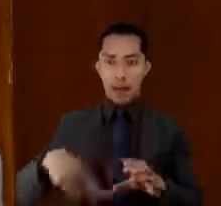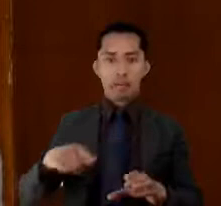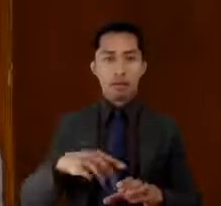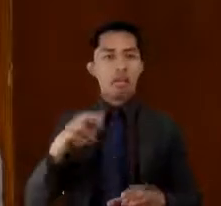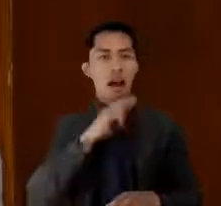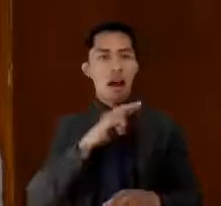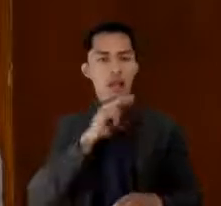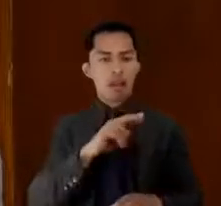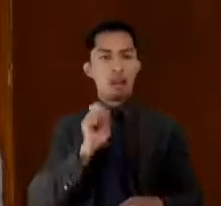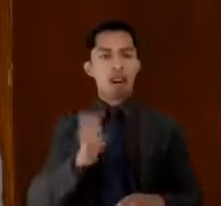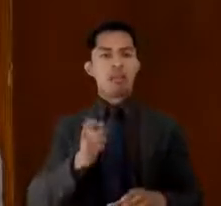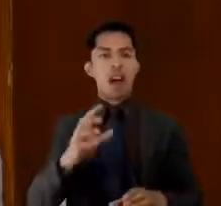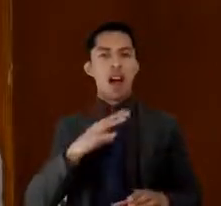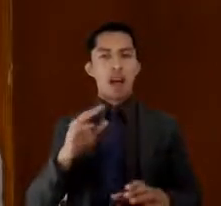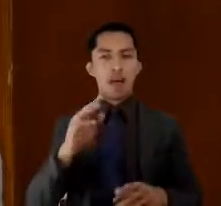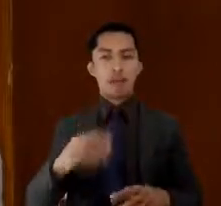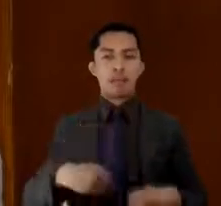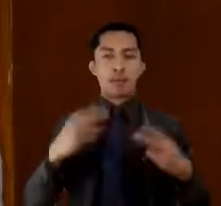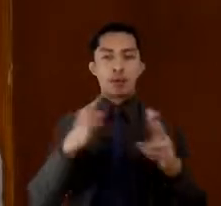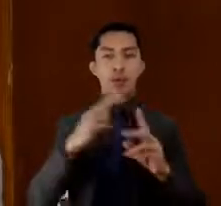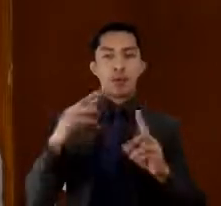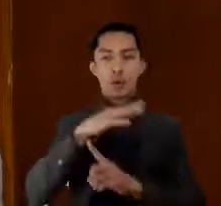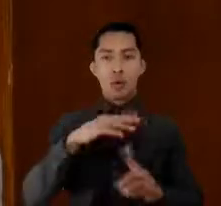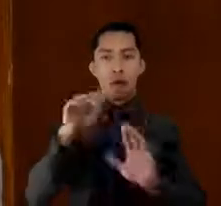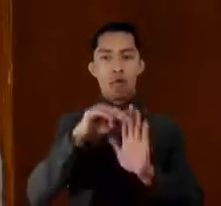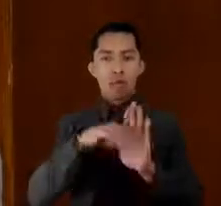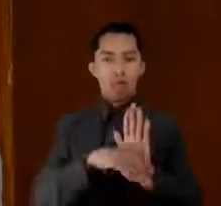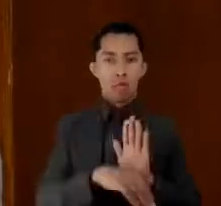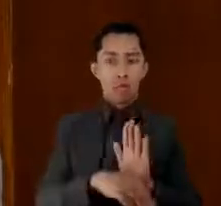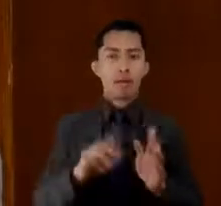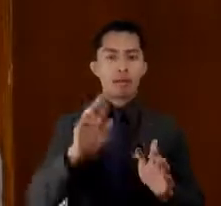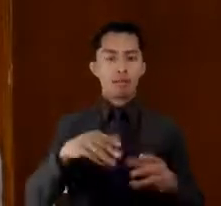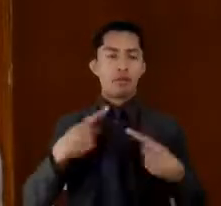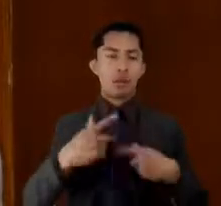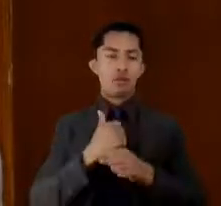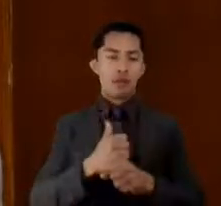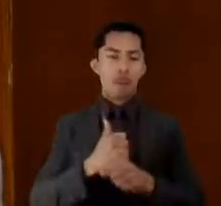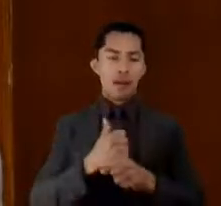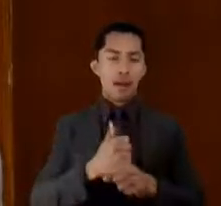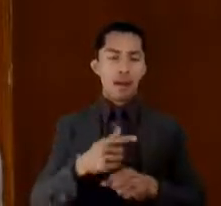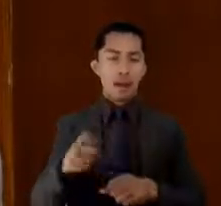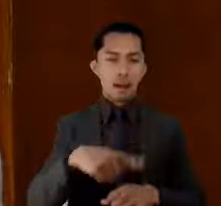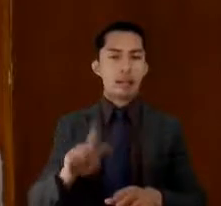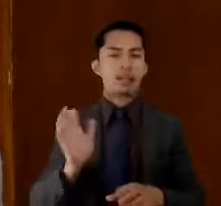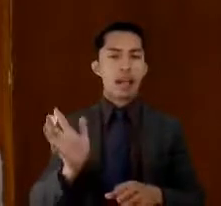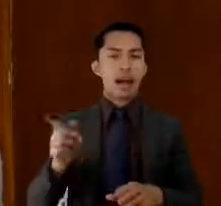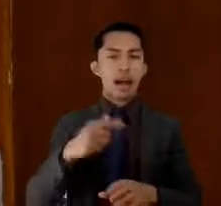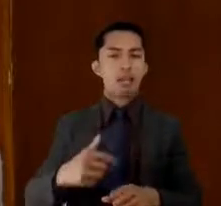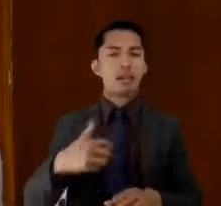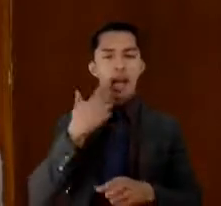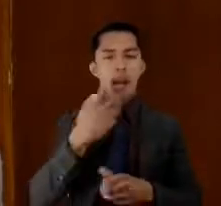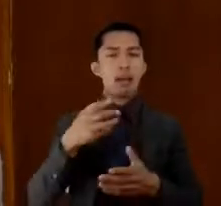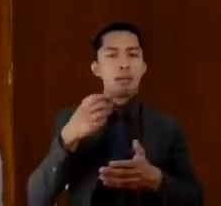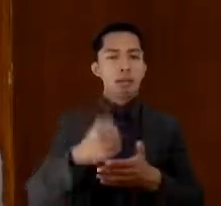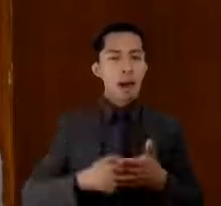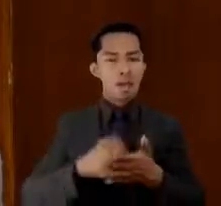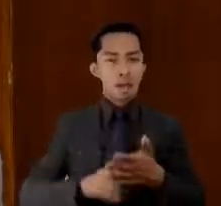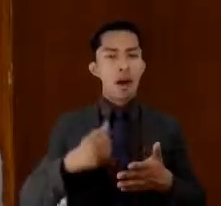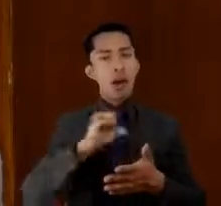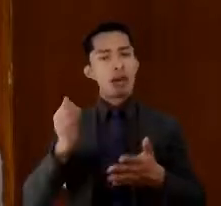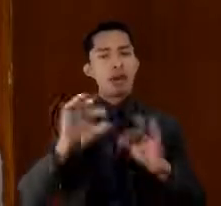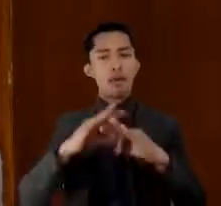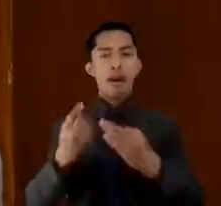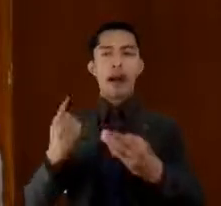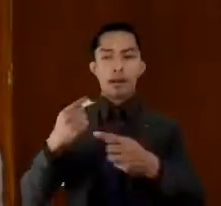la degradación del medio ambiente y su impacto negativo en la vida de las personas, han emprendido la búsqueda por establecer alternativas